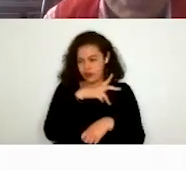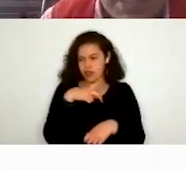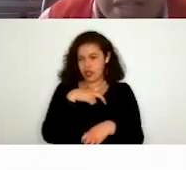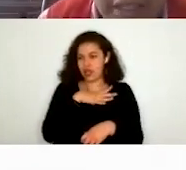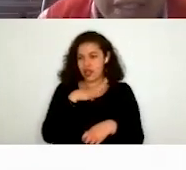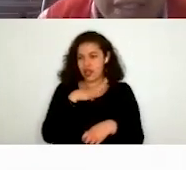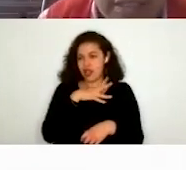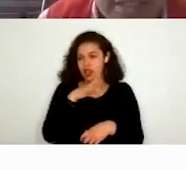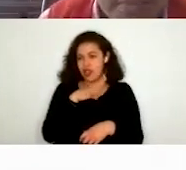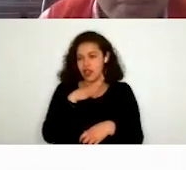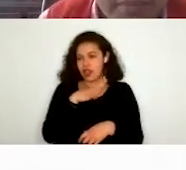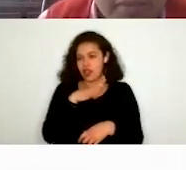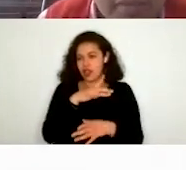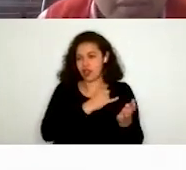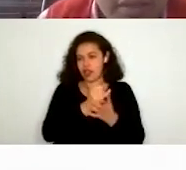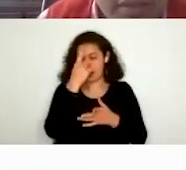operaciones críticas.